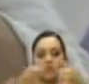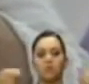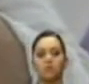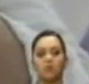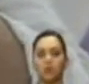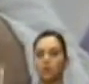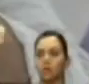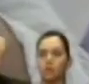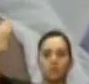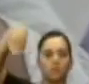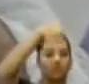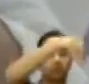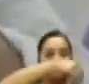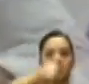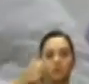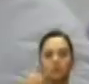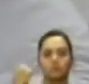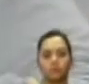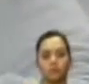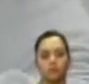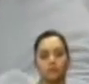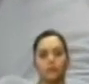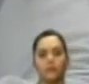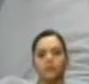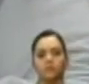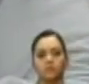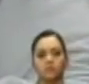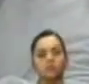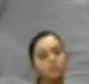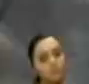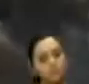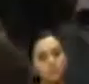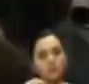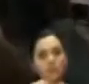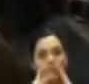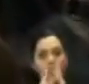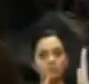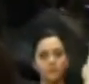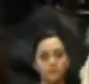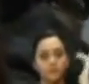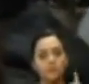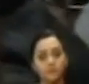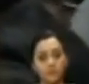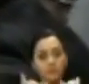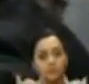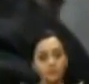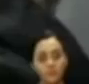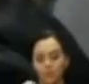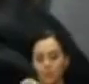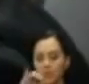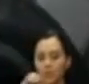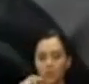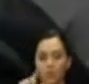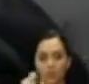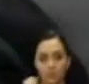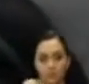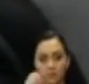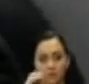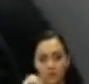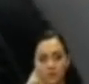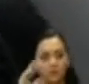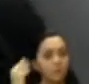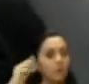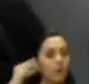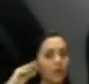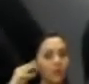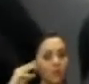límites internos perfectamente definidos. Seguimos con el programa. Vamos a recibir ahora a Nicolás Castillo. Él viene por Radio Sonorama.